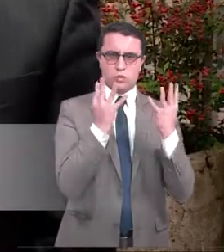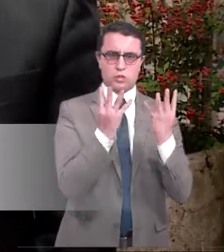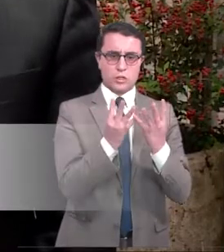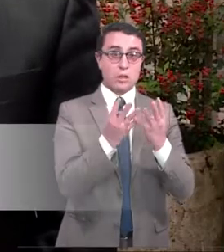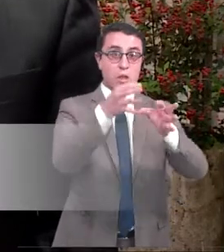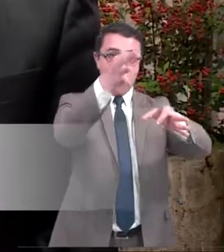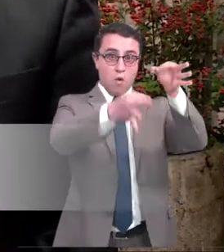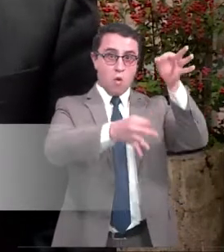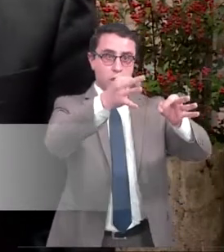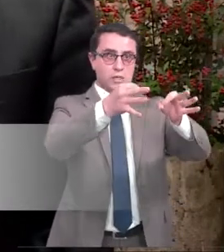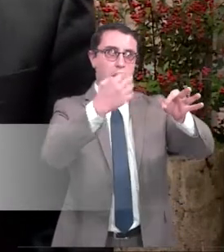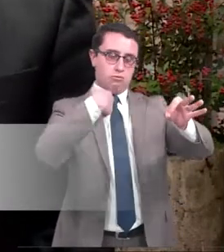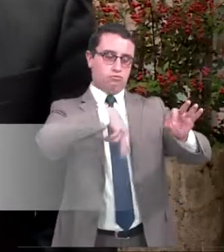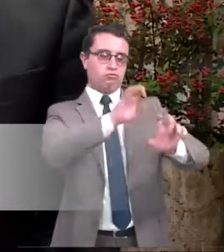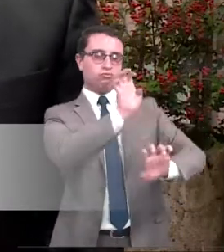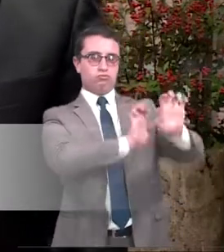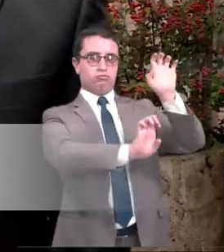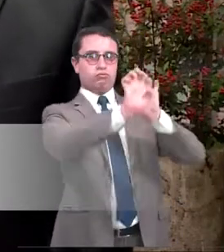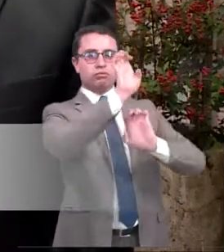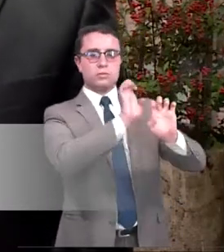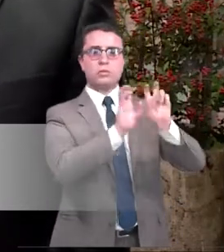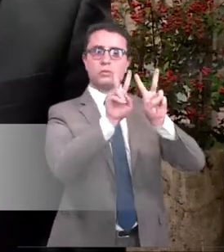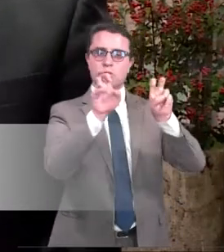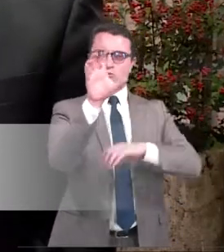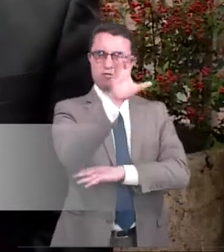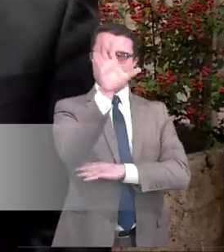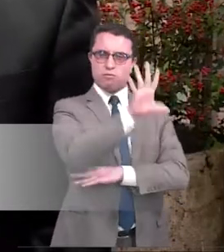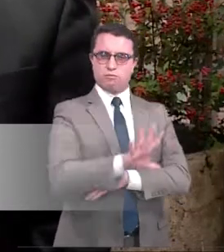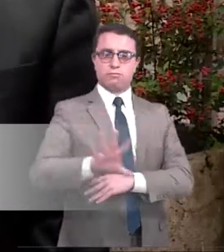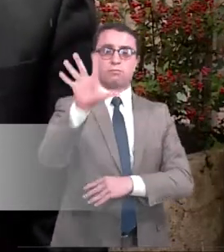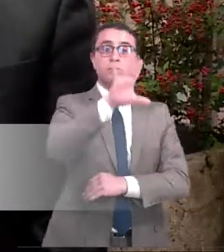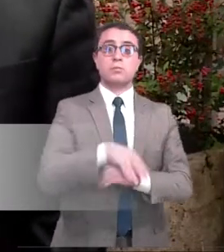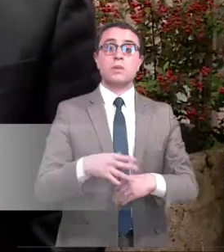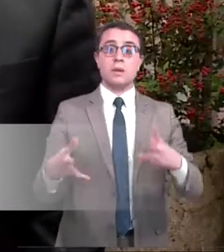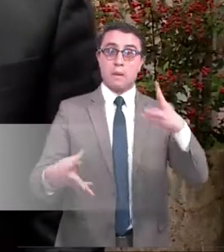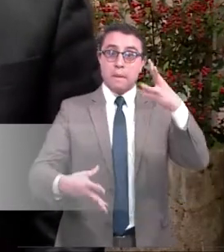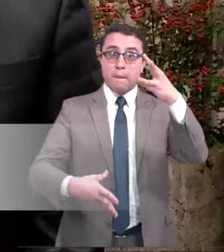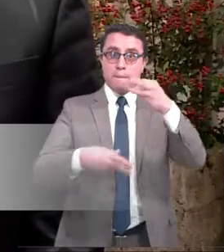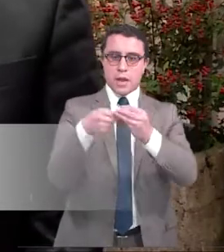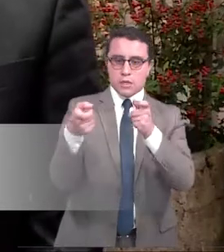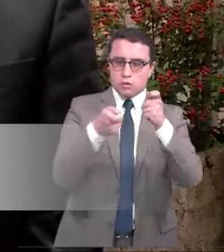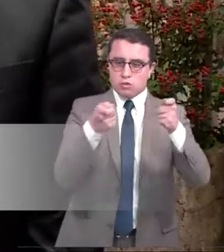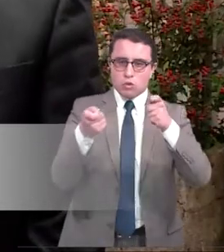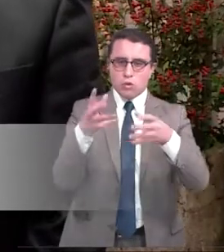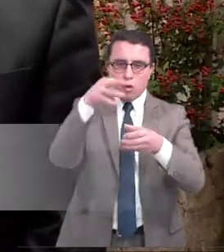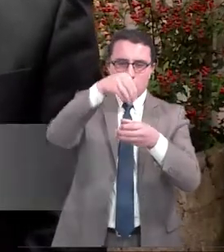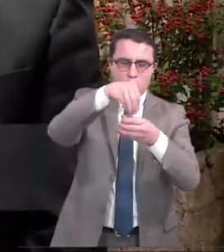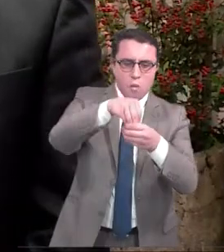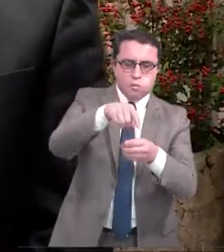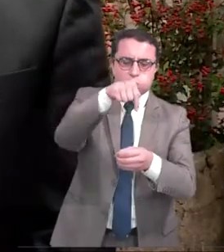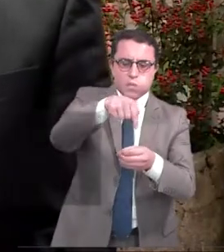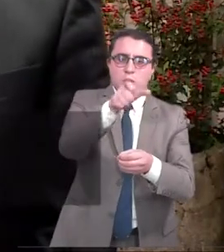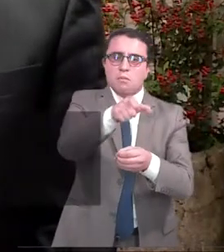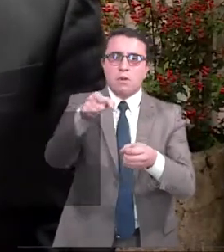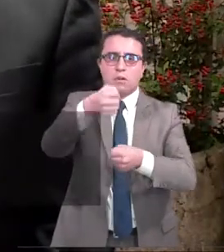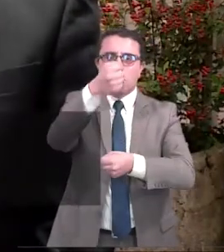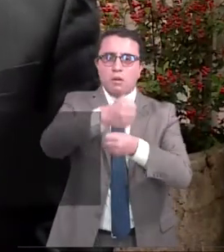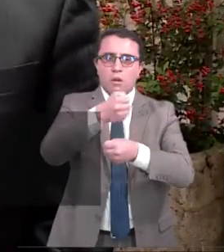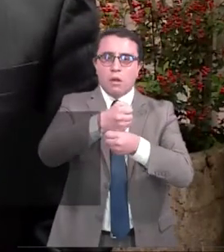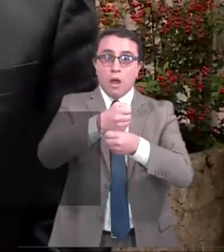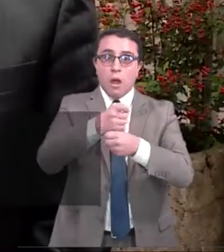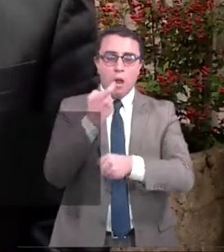entidad ante los distintos despachos judiciales del país. Es encargada de ejercer el control interno disciplinario respecto de